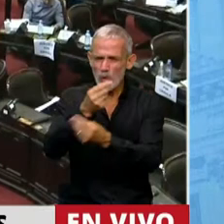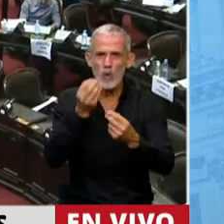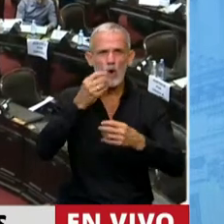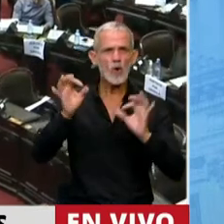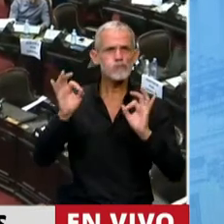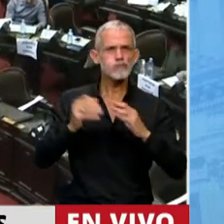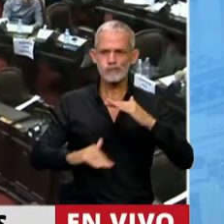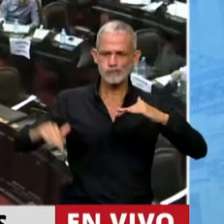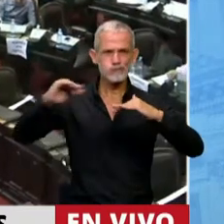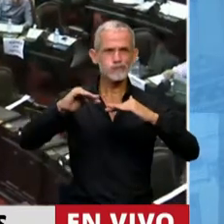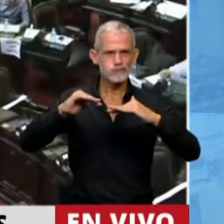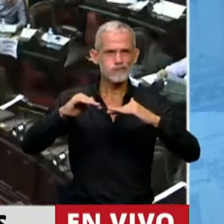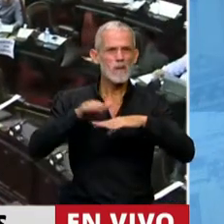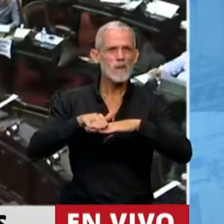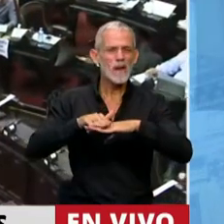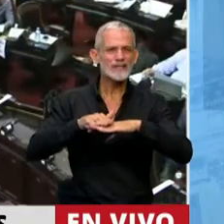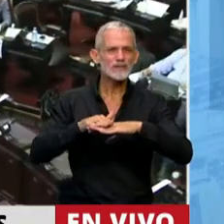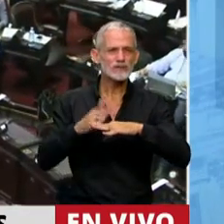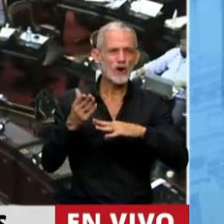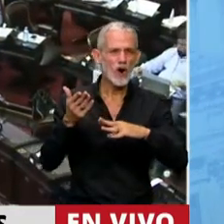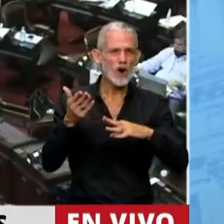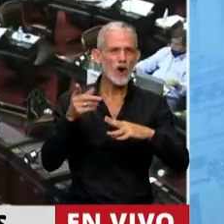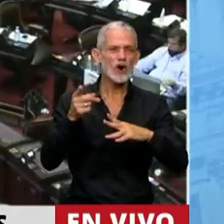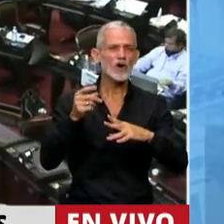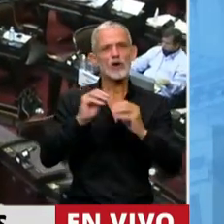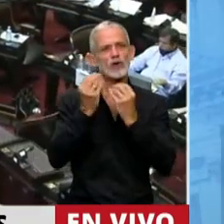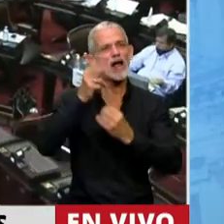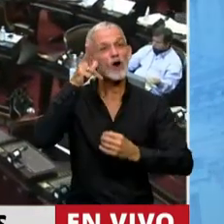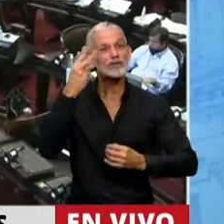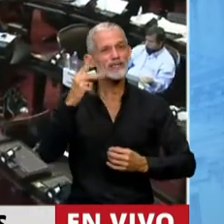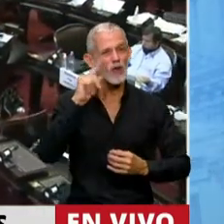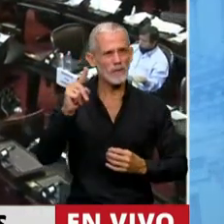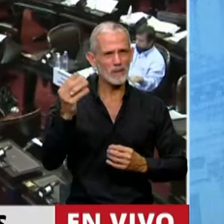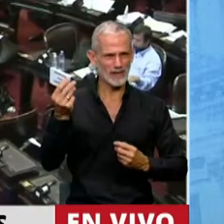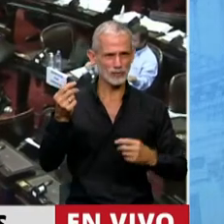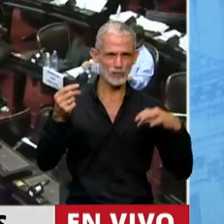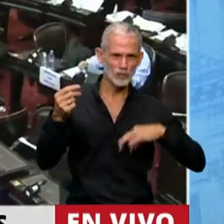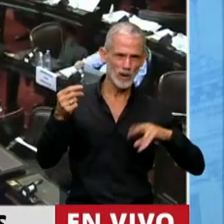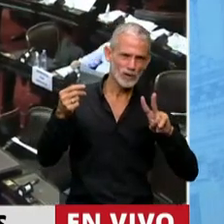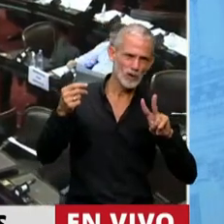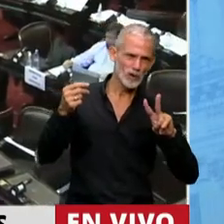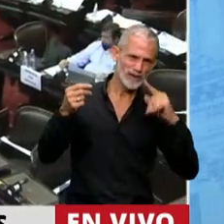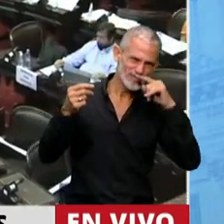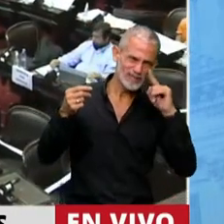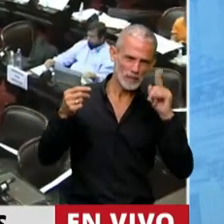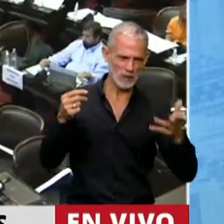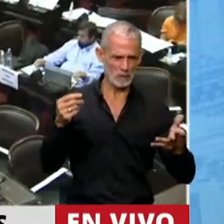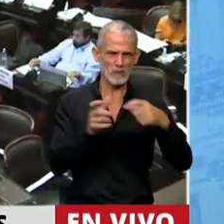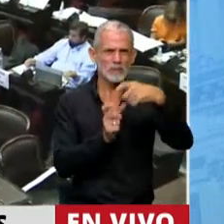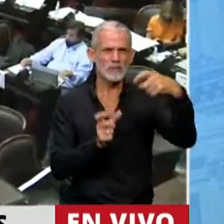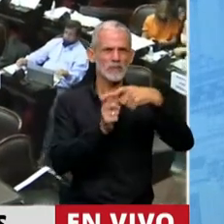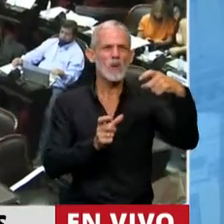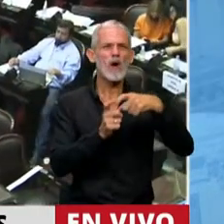que denuncian los trabajadores de Atindec en 82.000. Entonces, el volante, le leo un volante